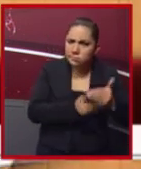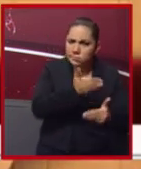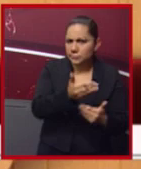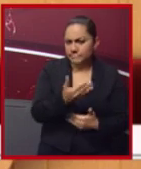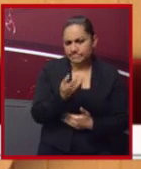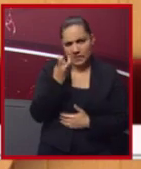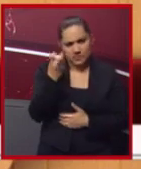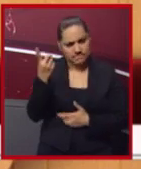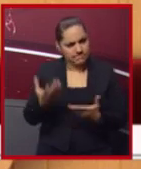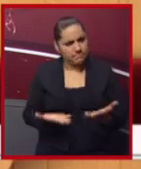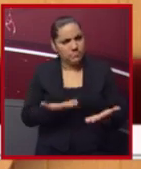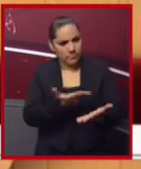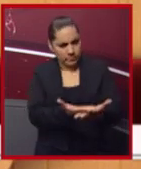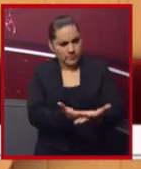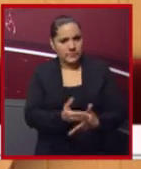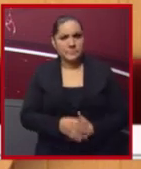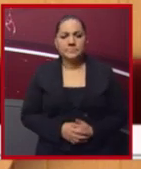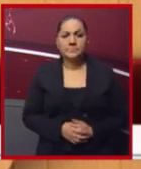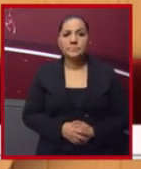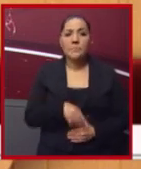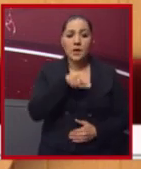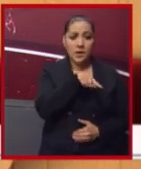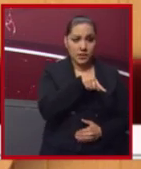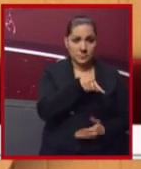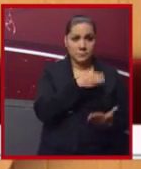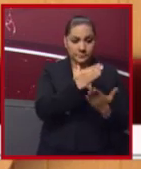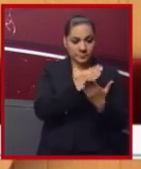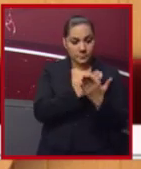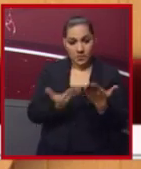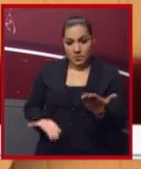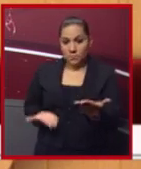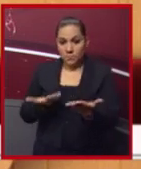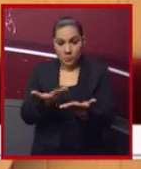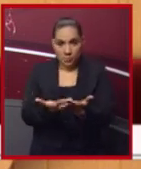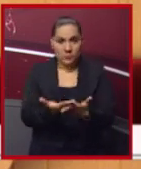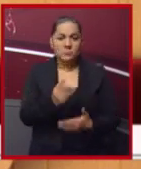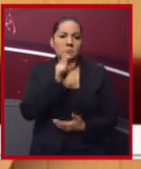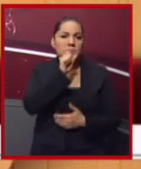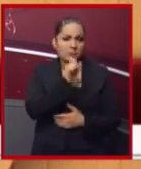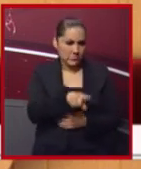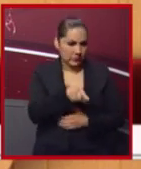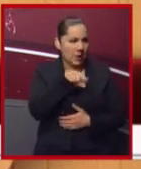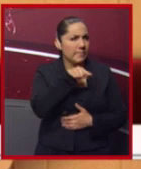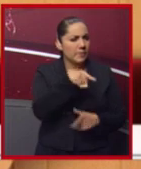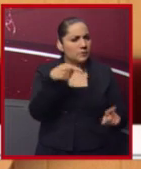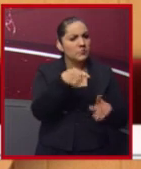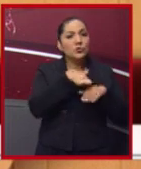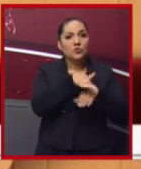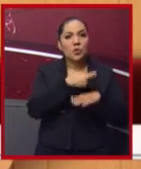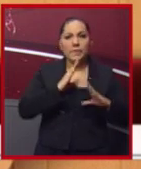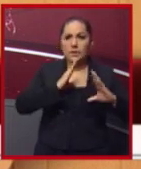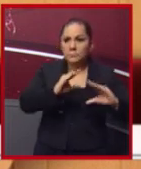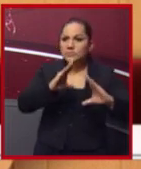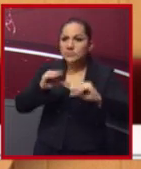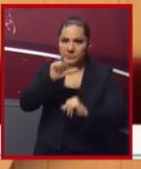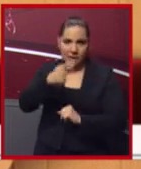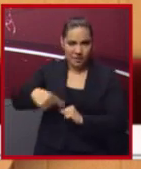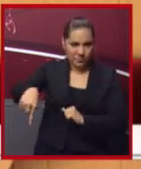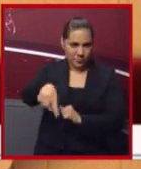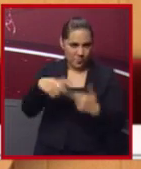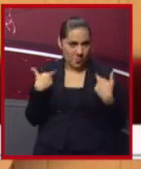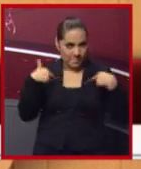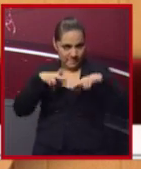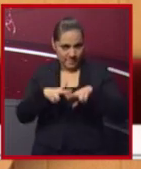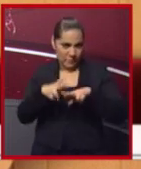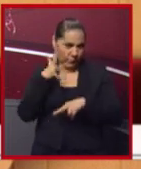Entre otras cosas, también plantea fortalecer las instituciones que brinden formación docente y busca disponer de